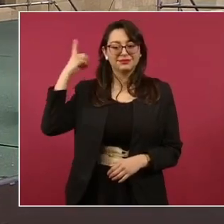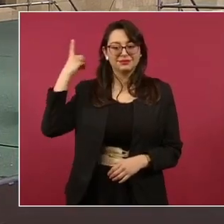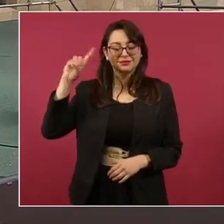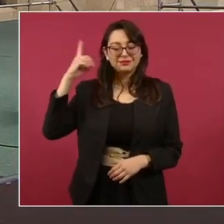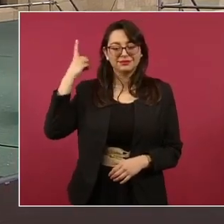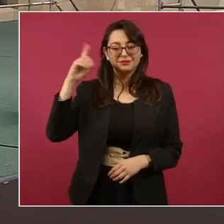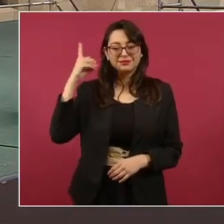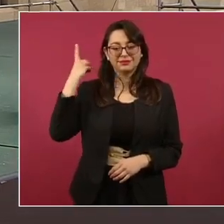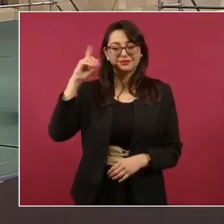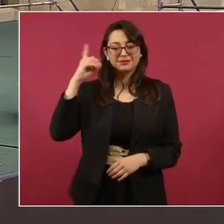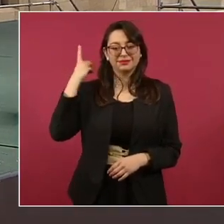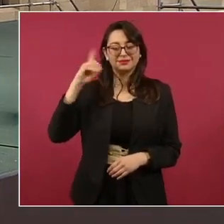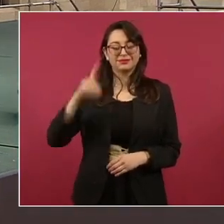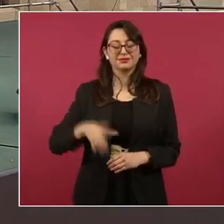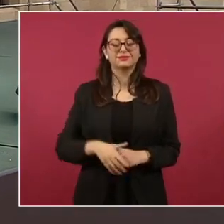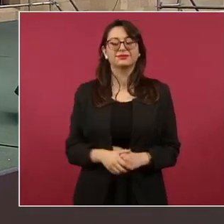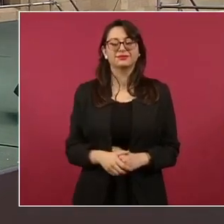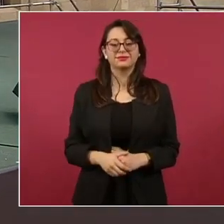Durango,